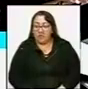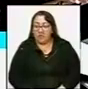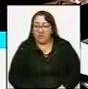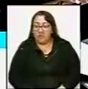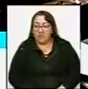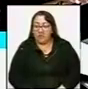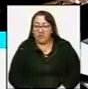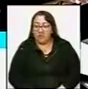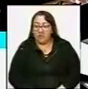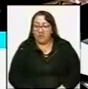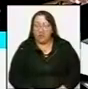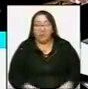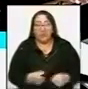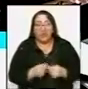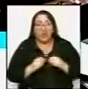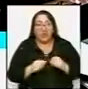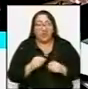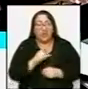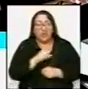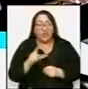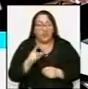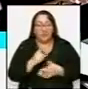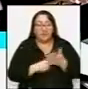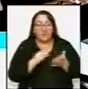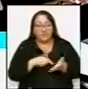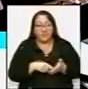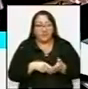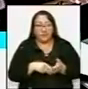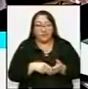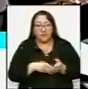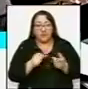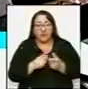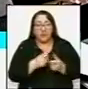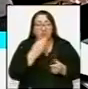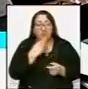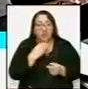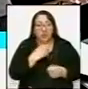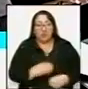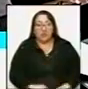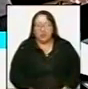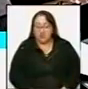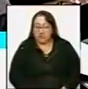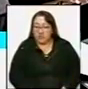Congresistas, seguimos debatiendo los literales que están presentes. Congresista Mulder.